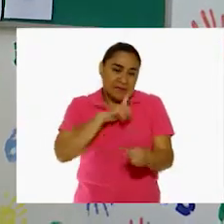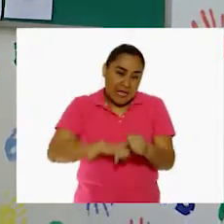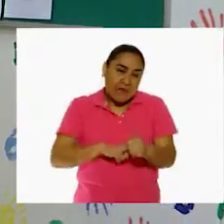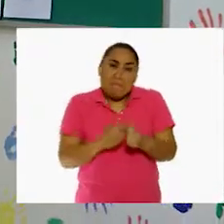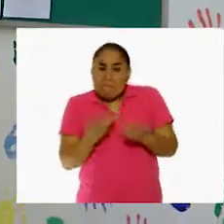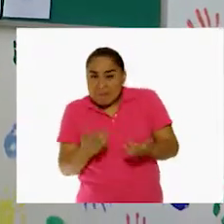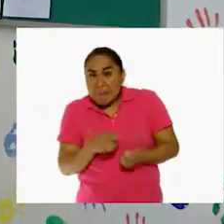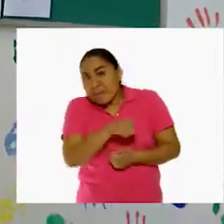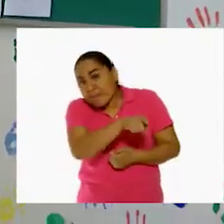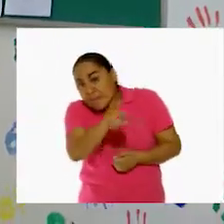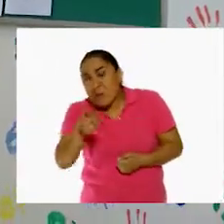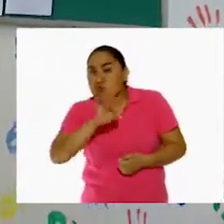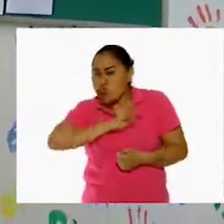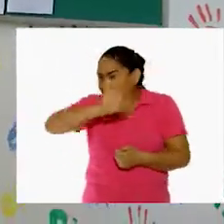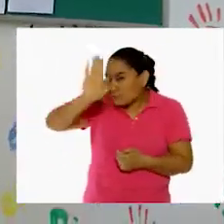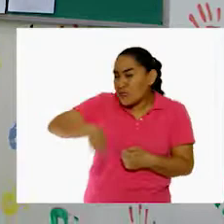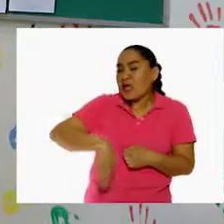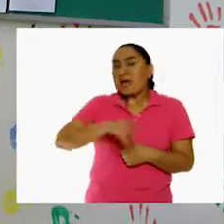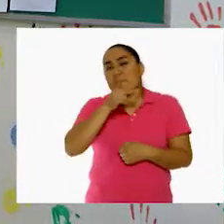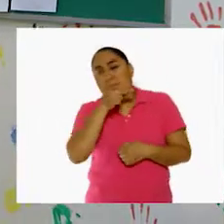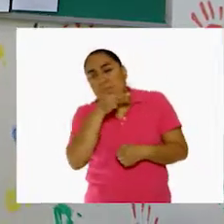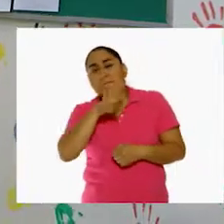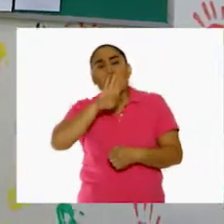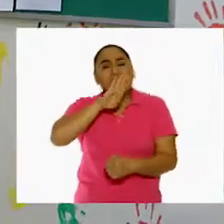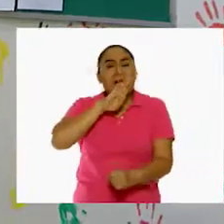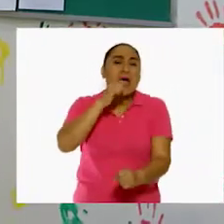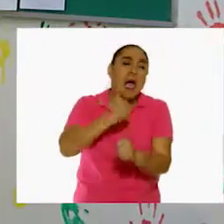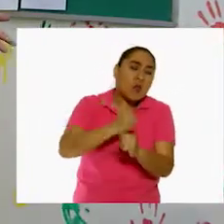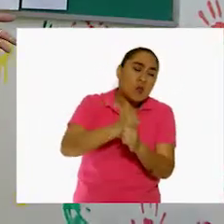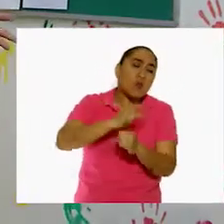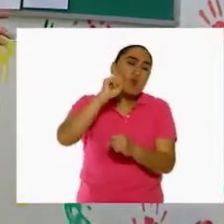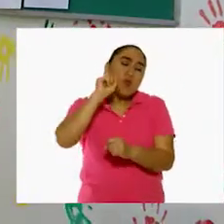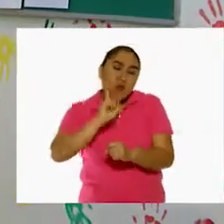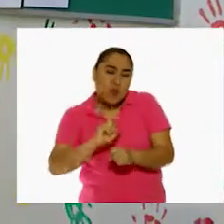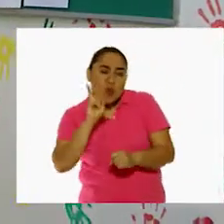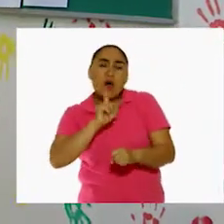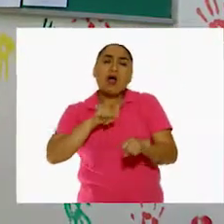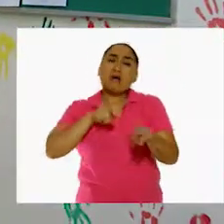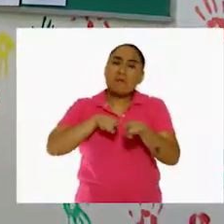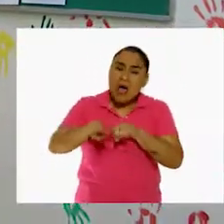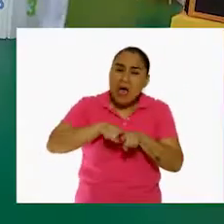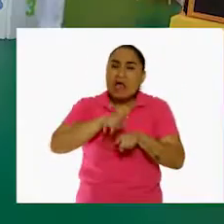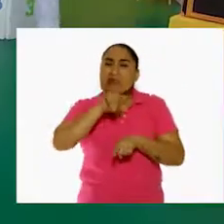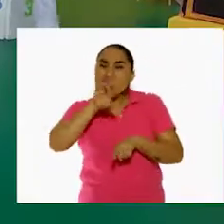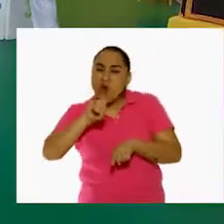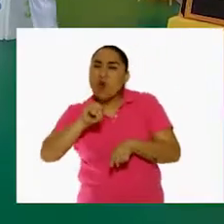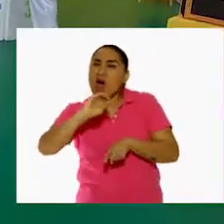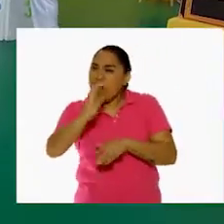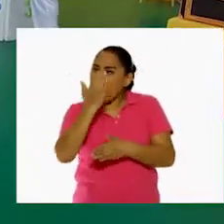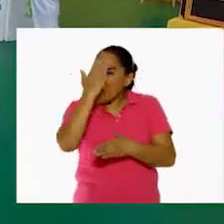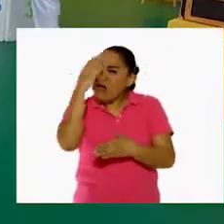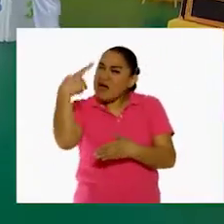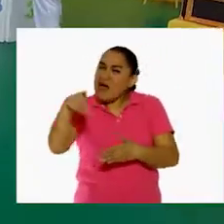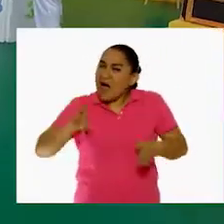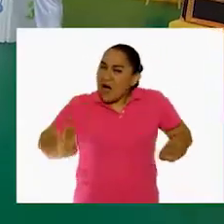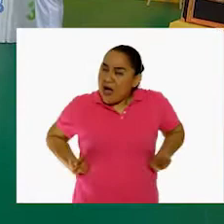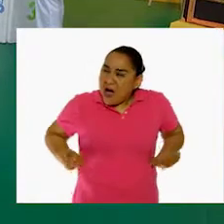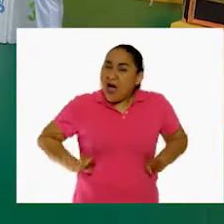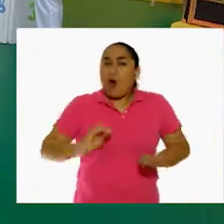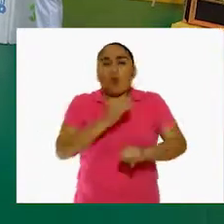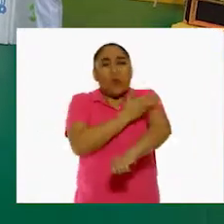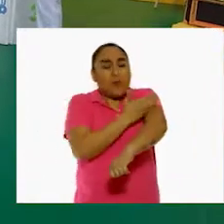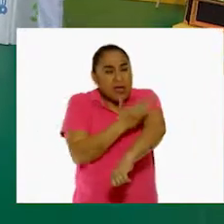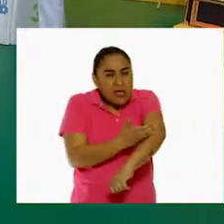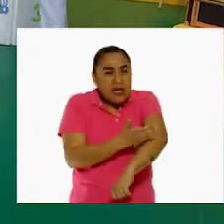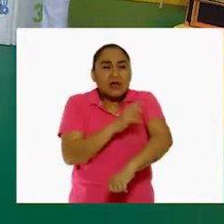a mamá, a papá, a su abuela, a su hermano, a su tío, a hacer su mano y conocer alguno de sus habilidades, de sus compañeros o de